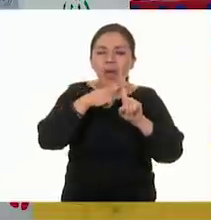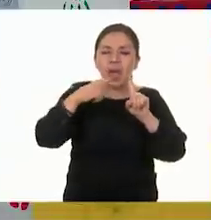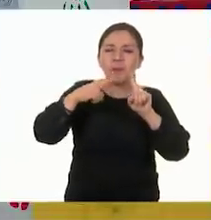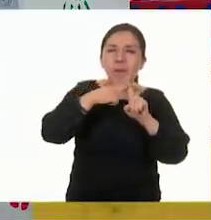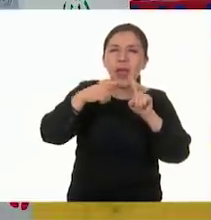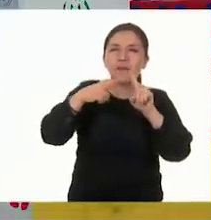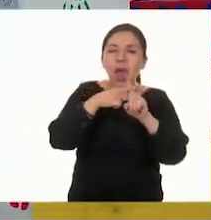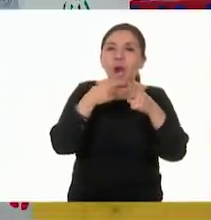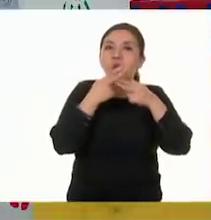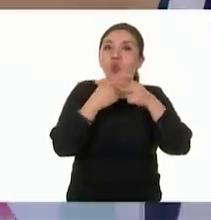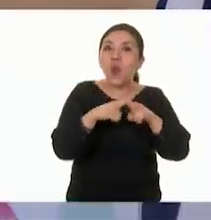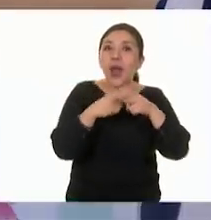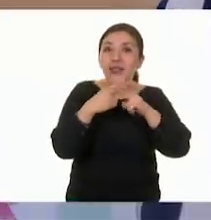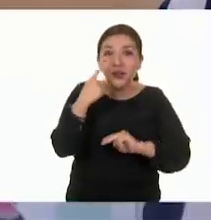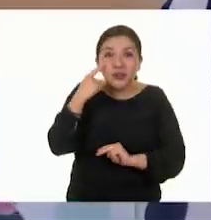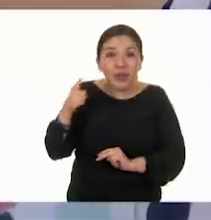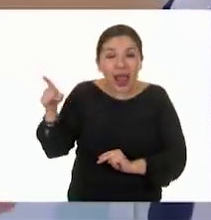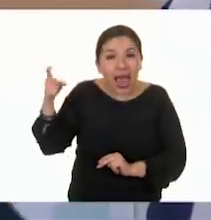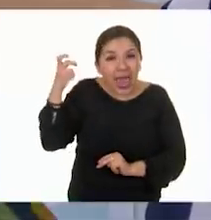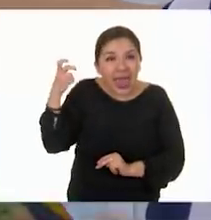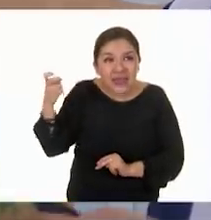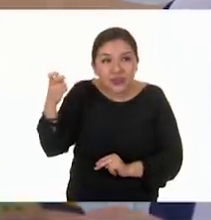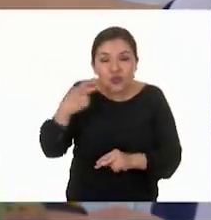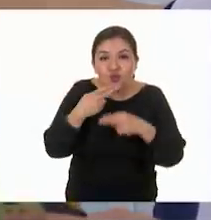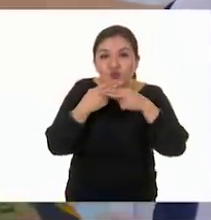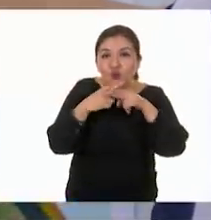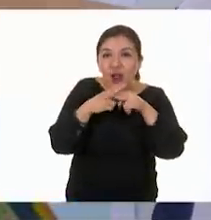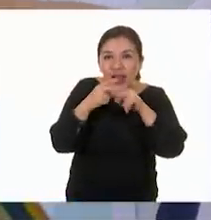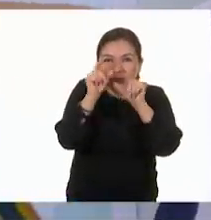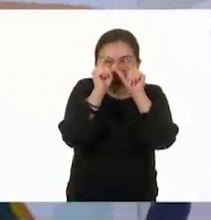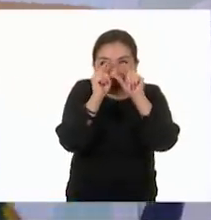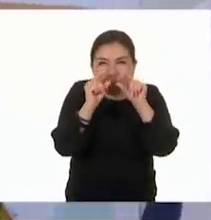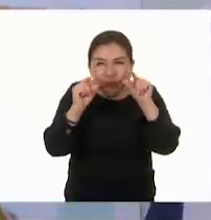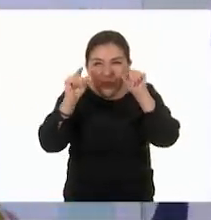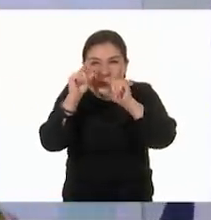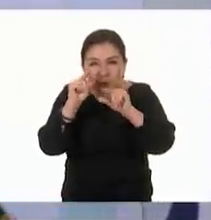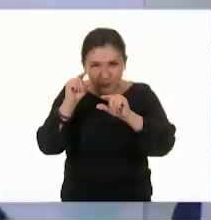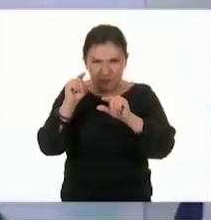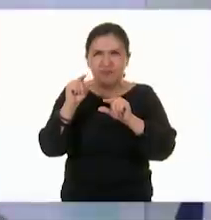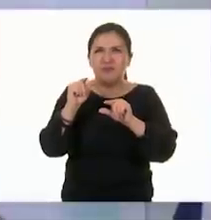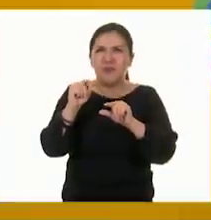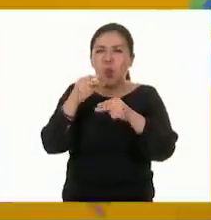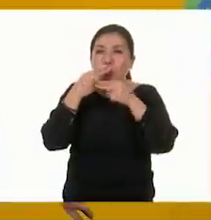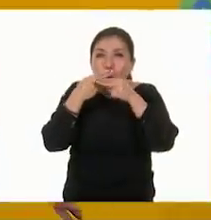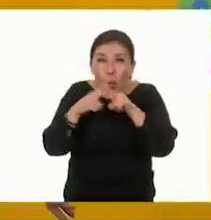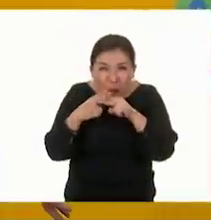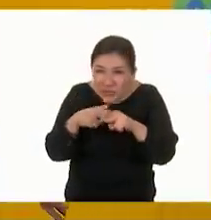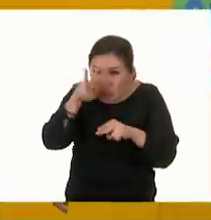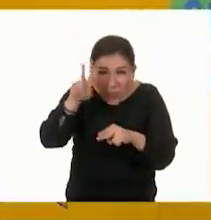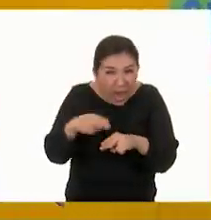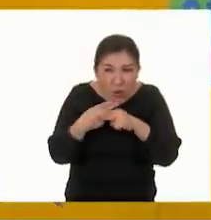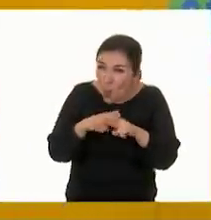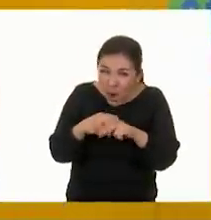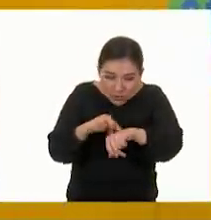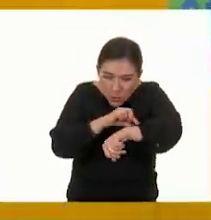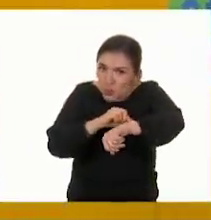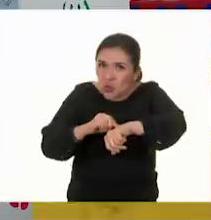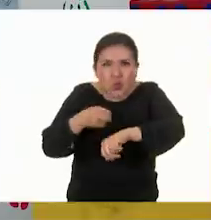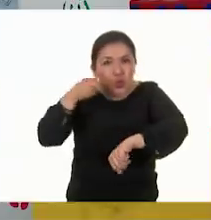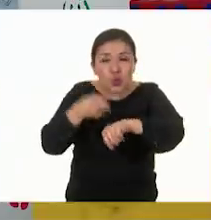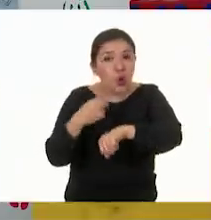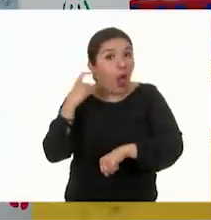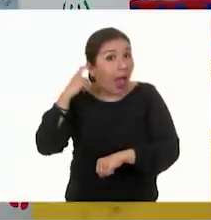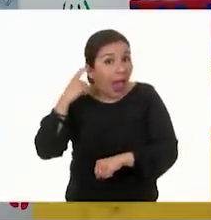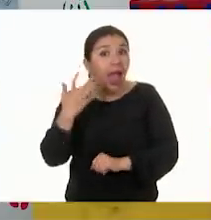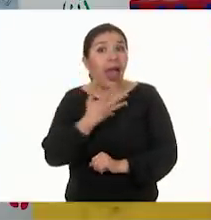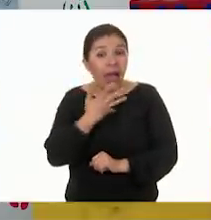los que tenemos aquí. Ah, ¿unos huesitos? Sí. ¿Pero huesitos de hueso a hueso? Son hueso a hueso. Oh. Porque es